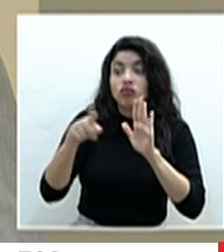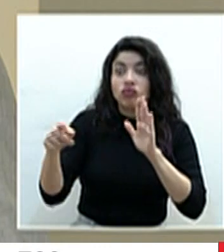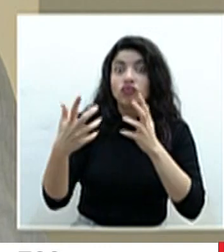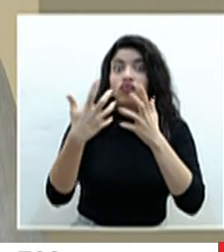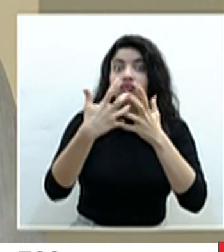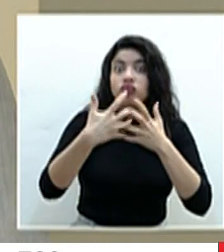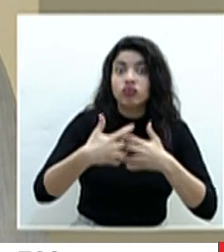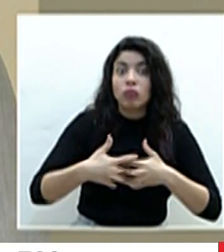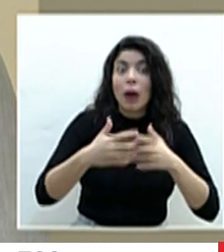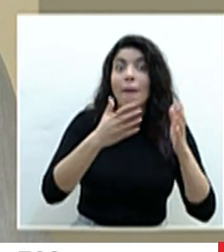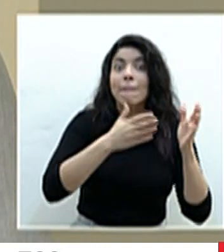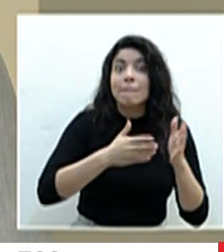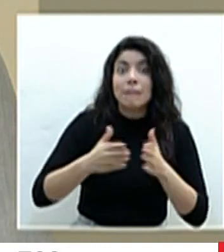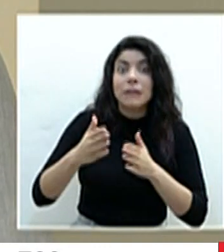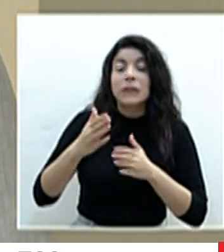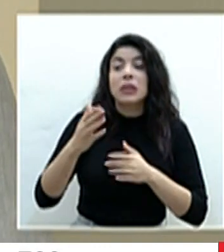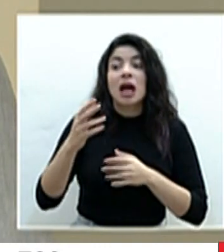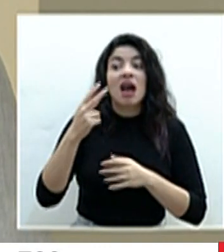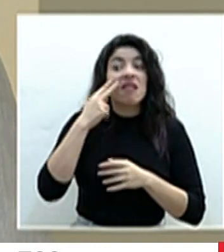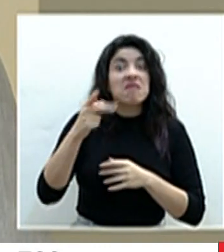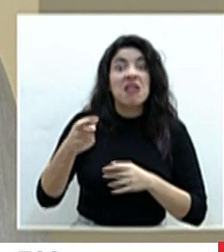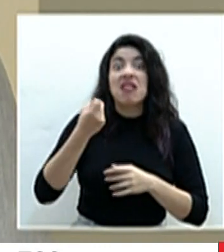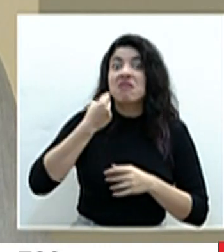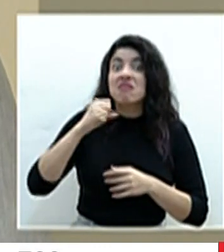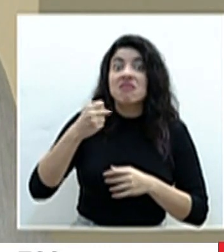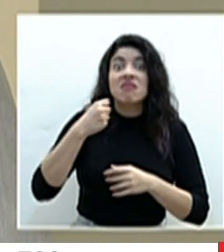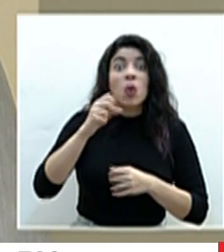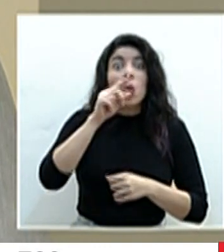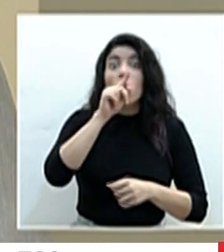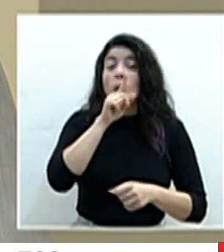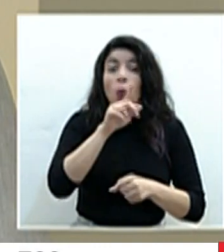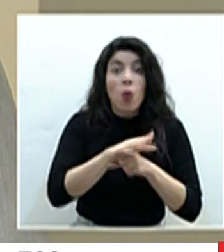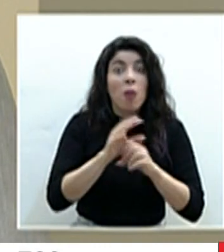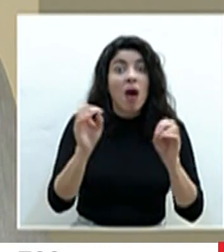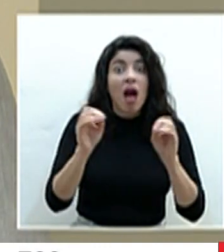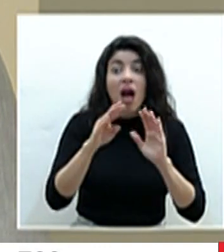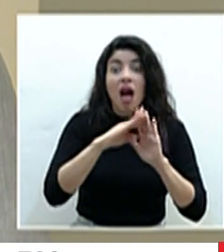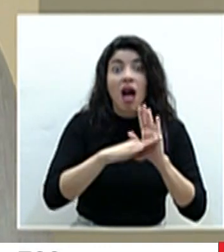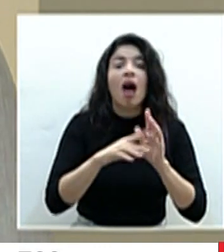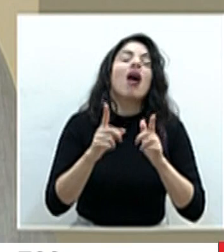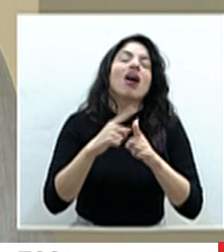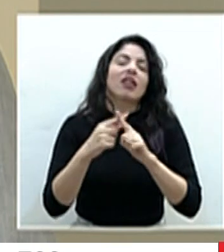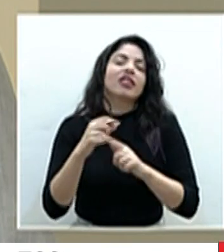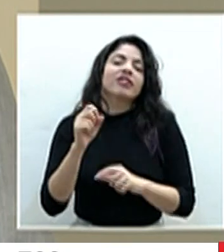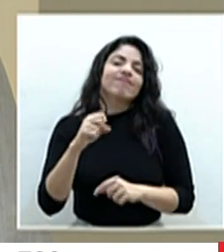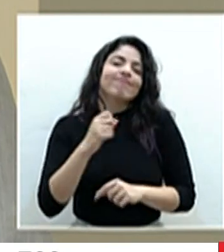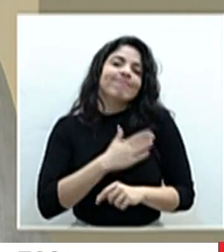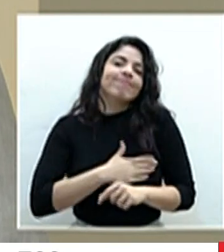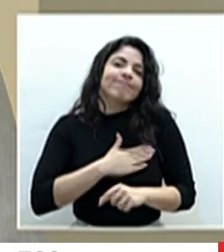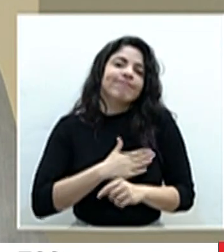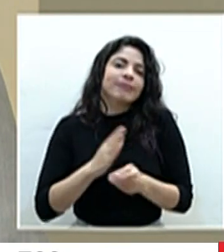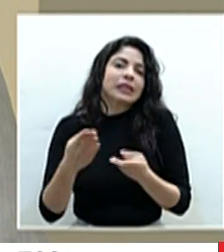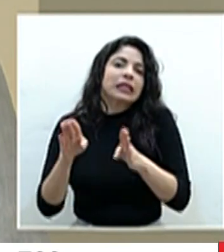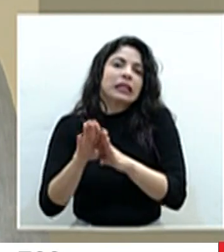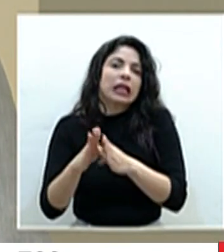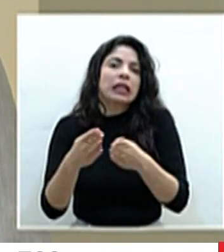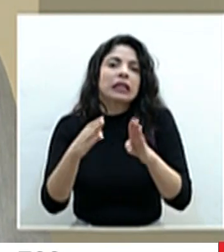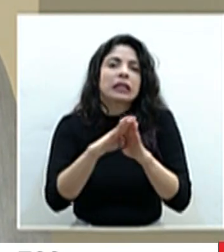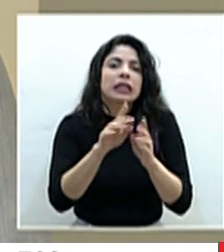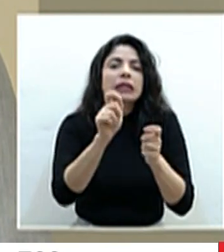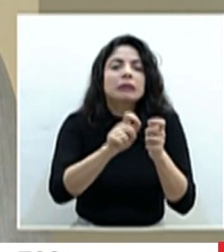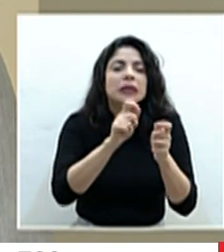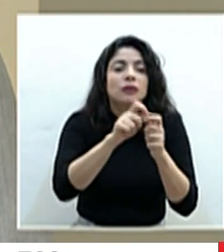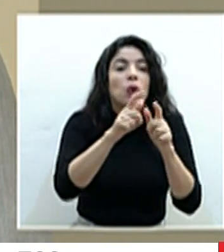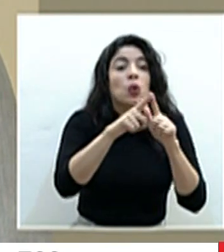plan, encontramos que no hay un alineamiento, que no se están cumpliendo, ahí lamentablemente sí se van a hacer cierres selectivos, puntuales, en